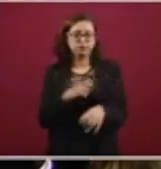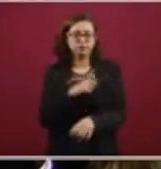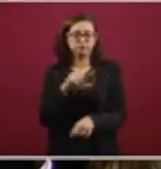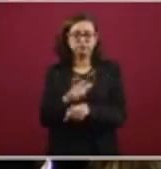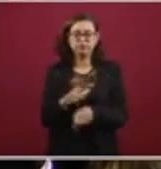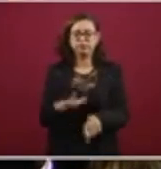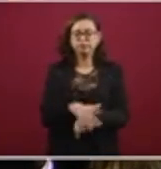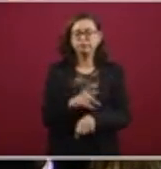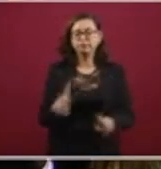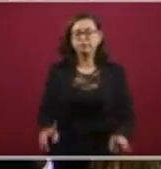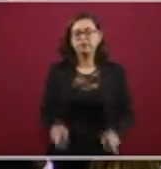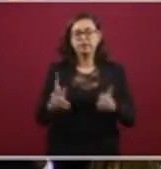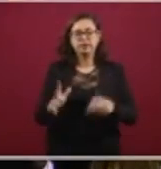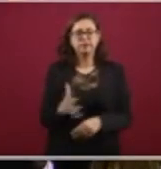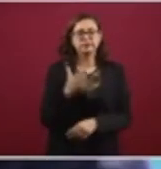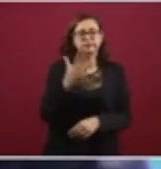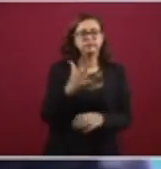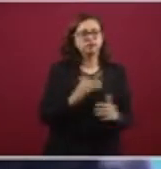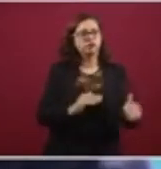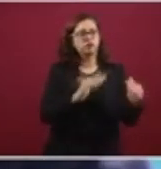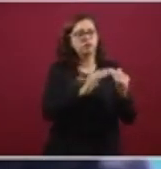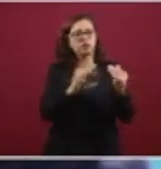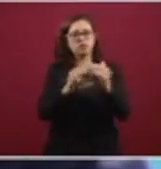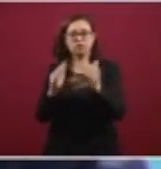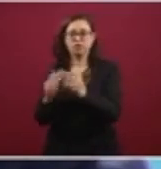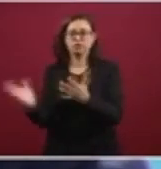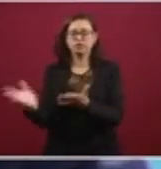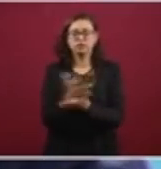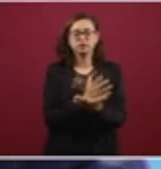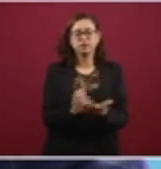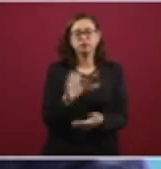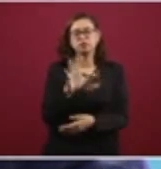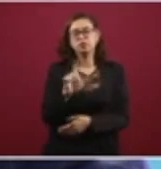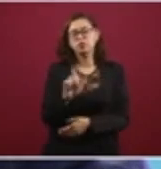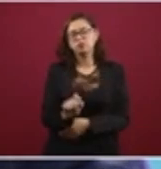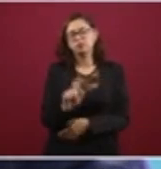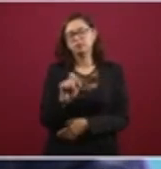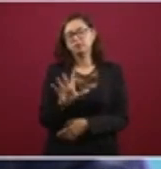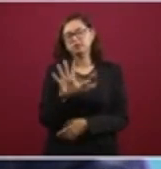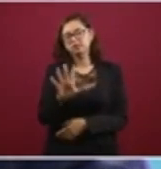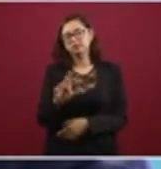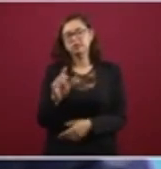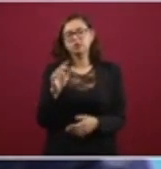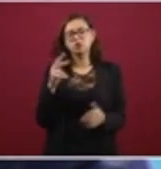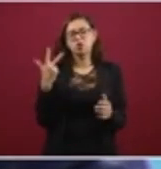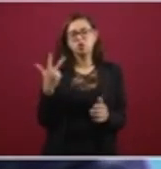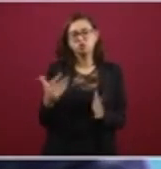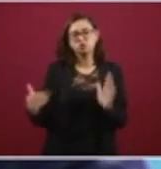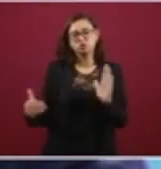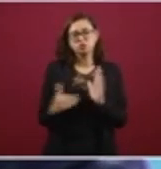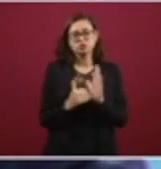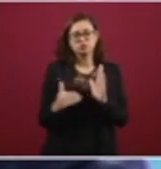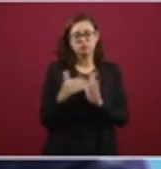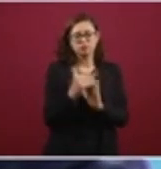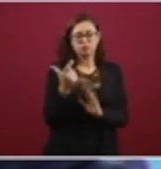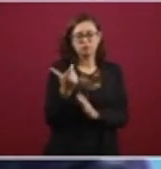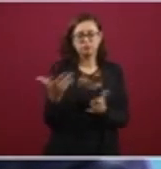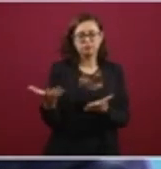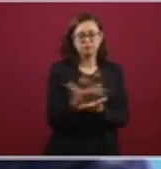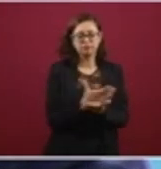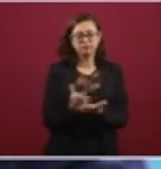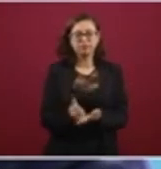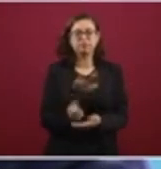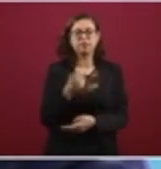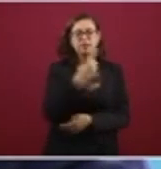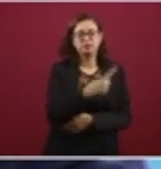5 inmuebles y se obtuvieron 125.8 millones. De este total, 102 proceden de la venta